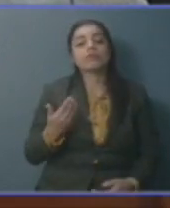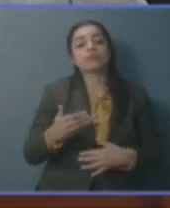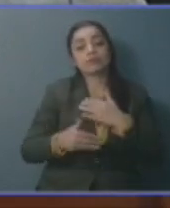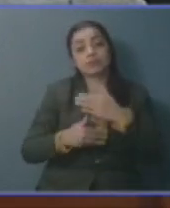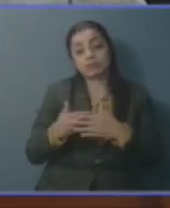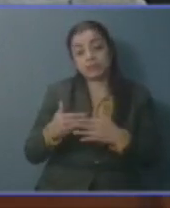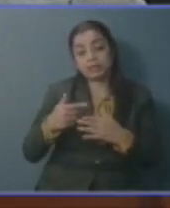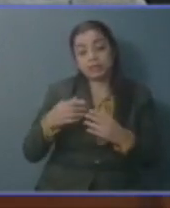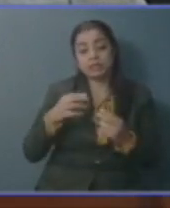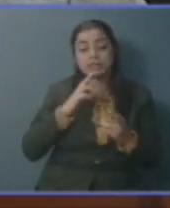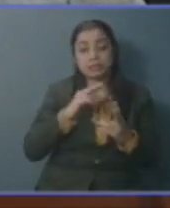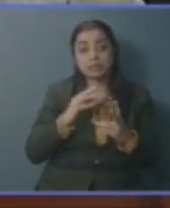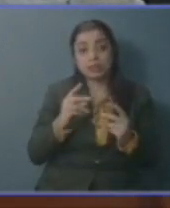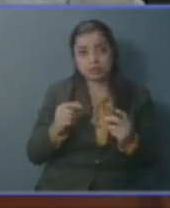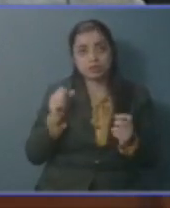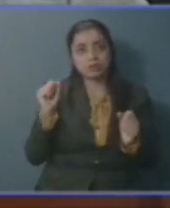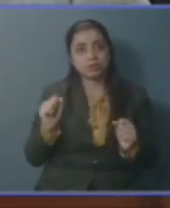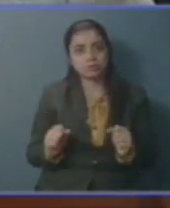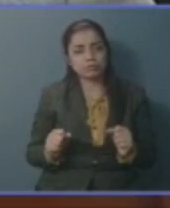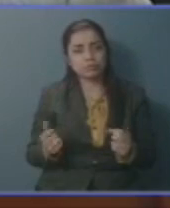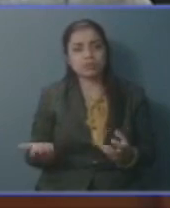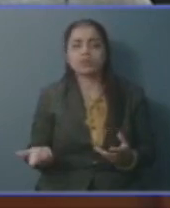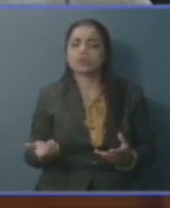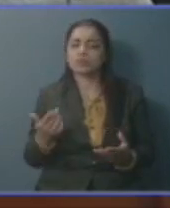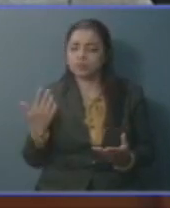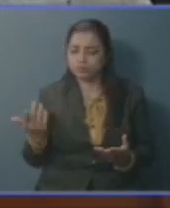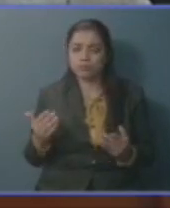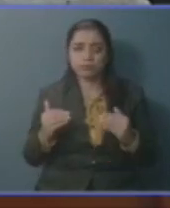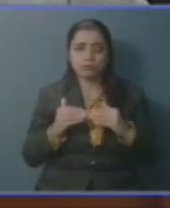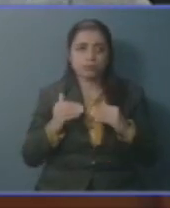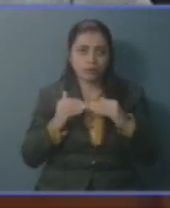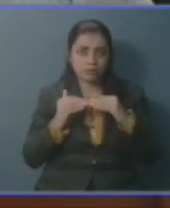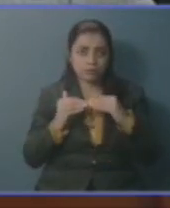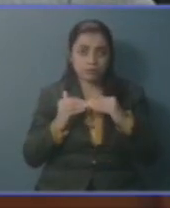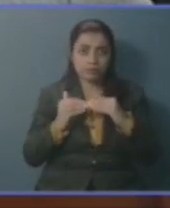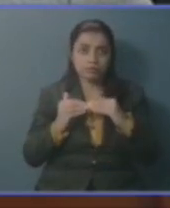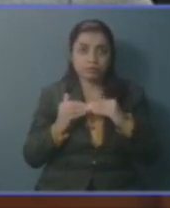construyamos salidas a esto existen. Un llamado también